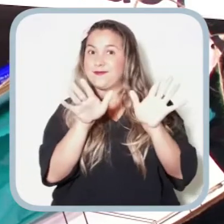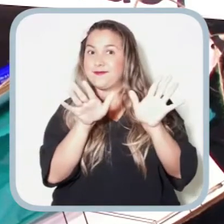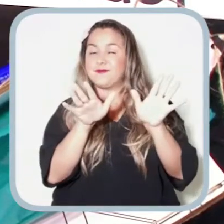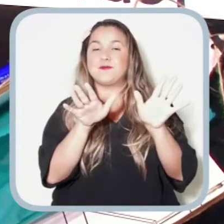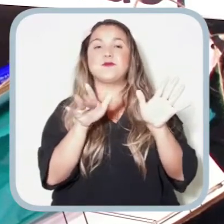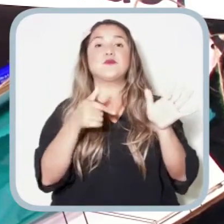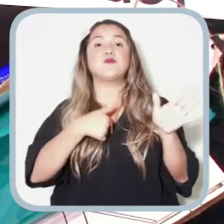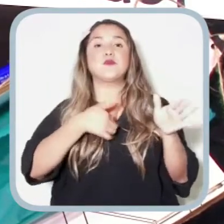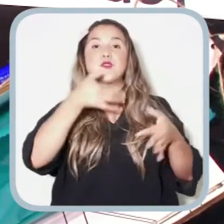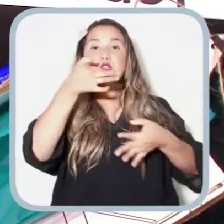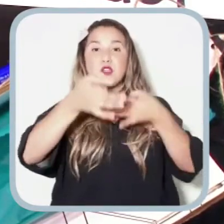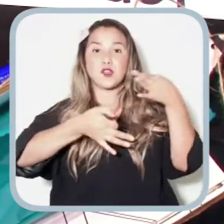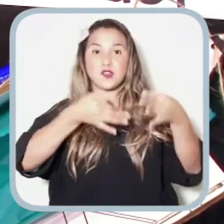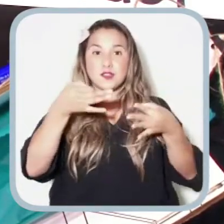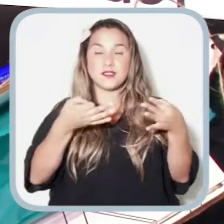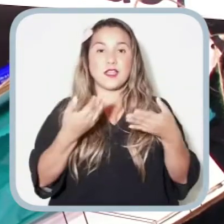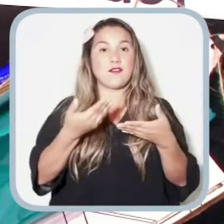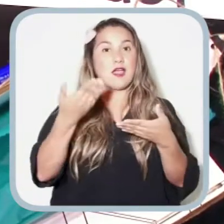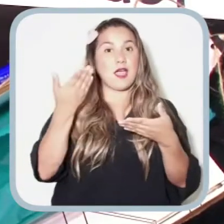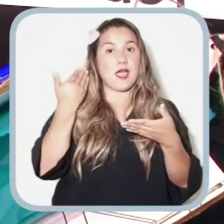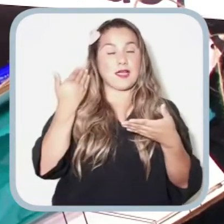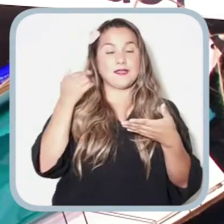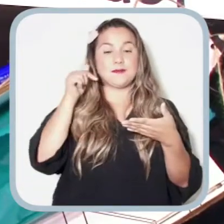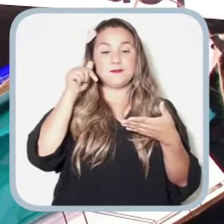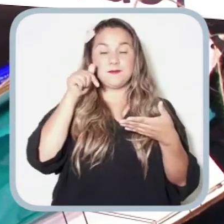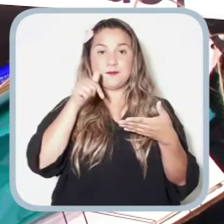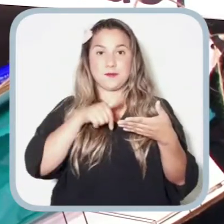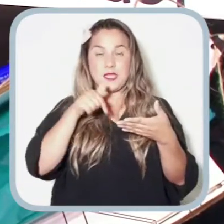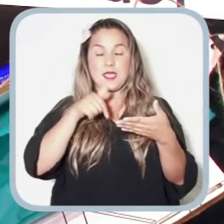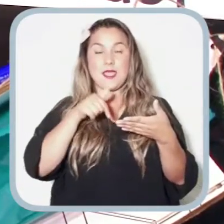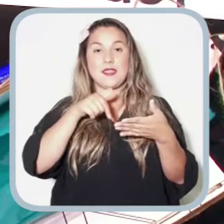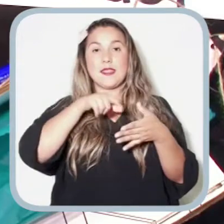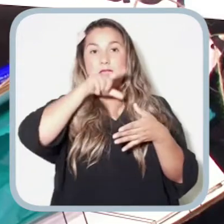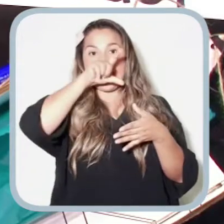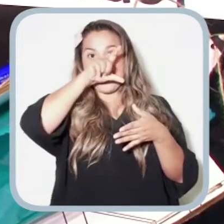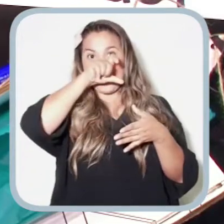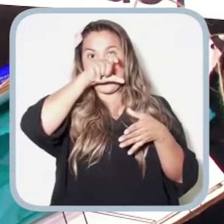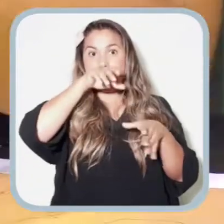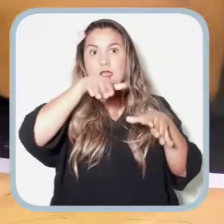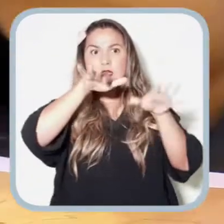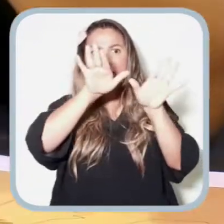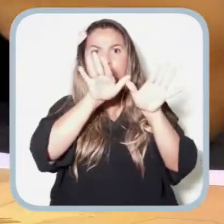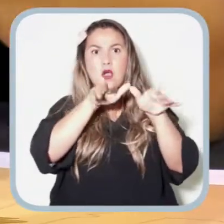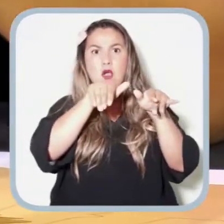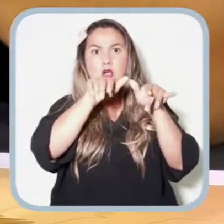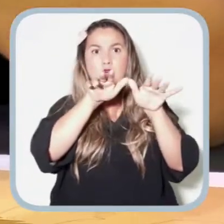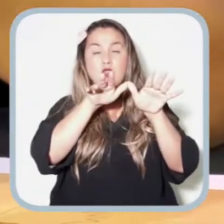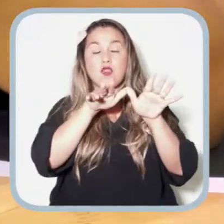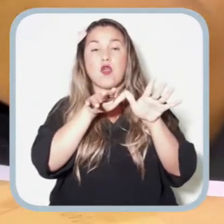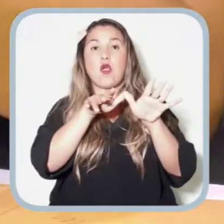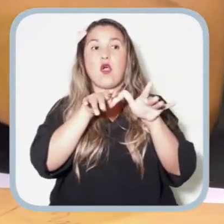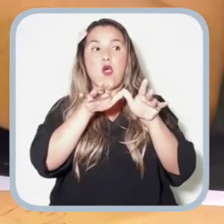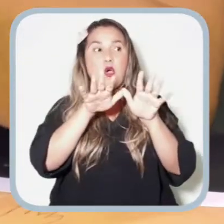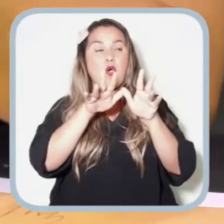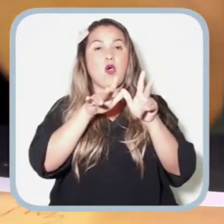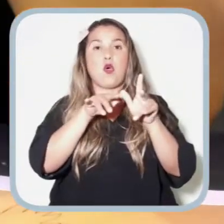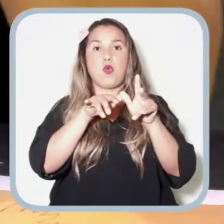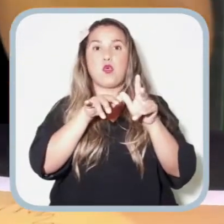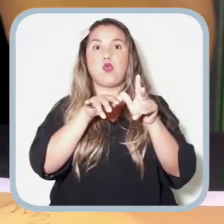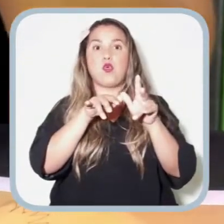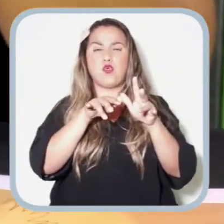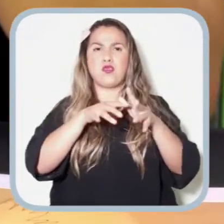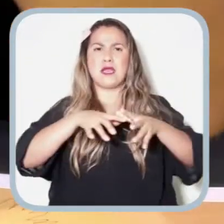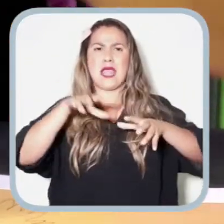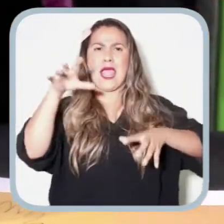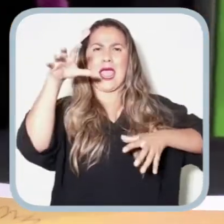bueno yo les contaba antes que este cóndor se asocia con un animal un ave de poder es por su